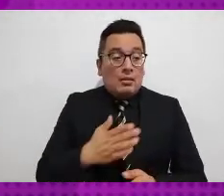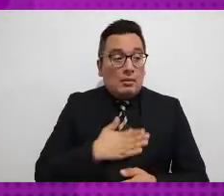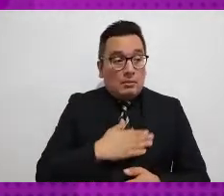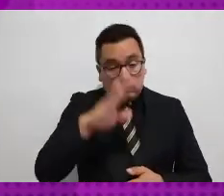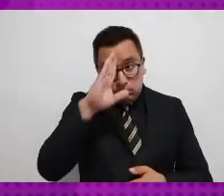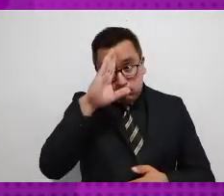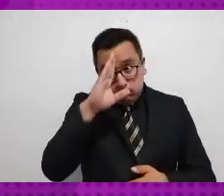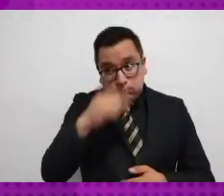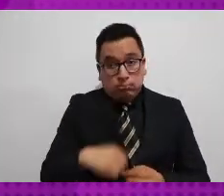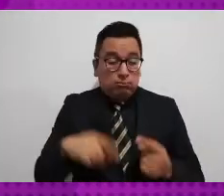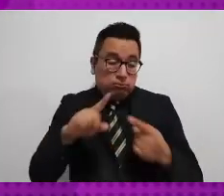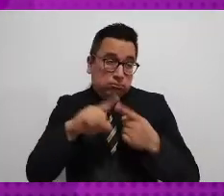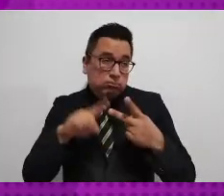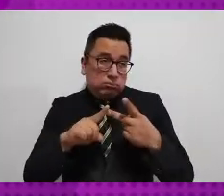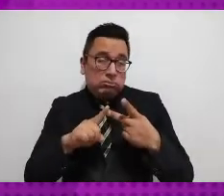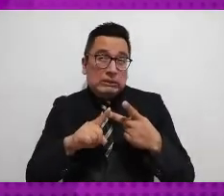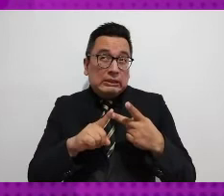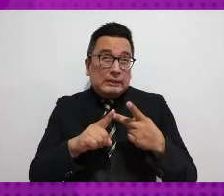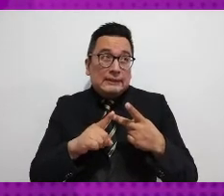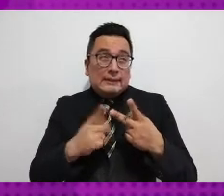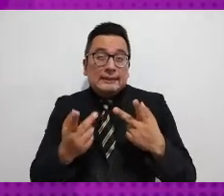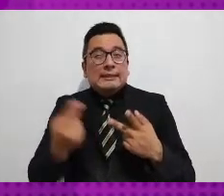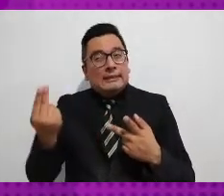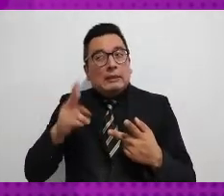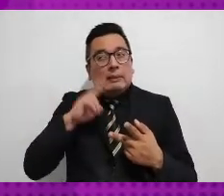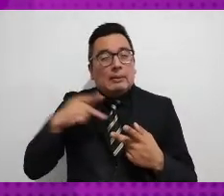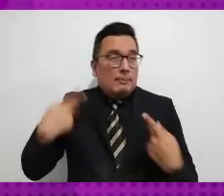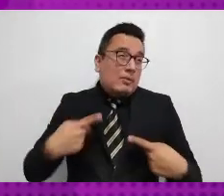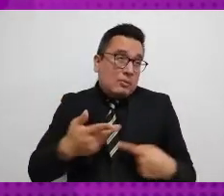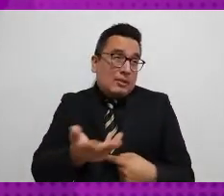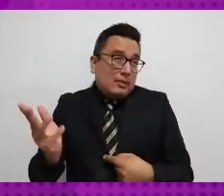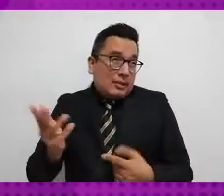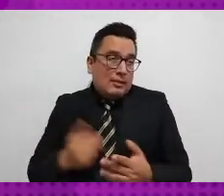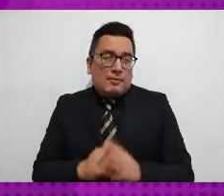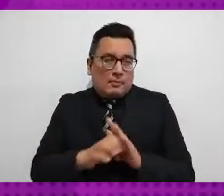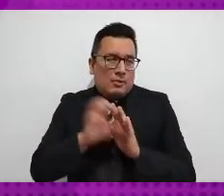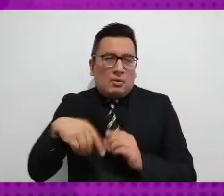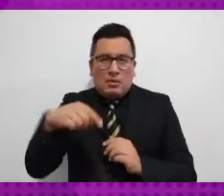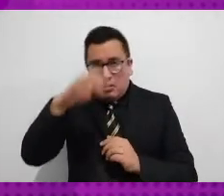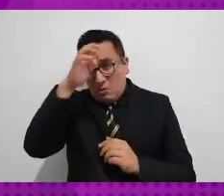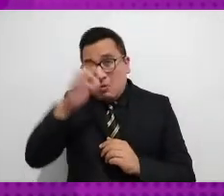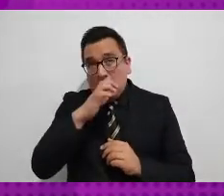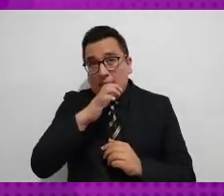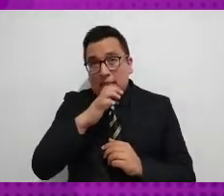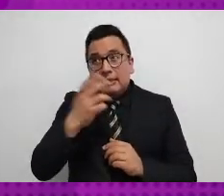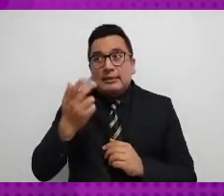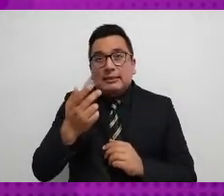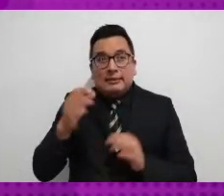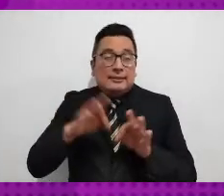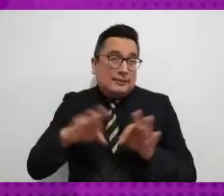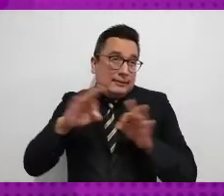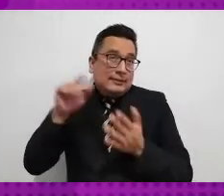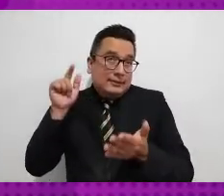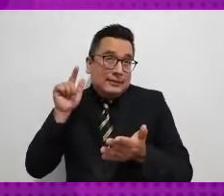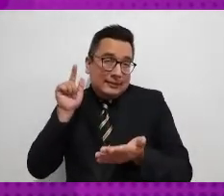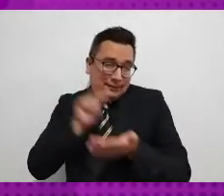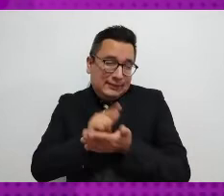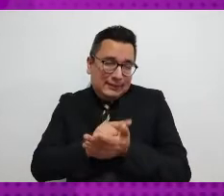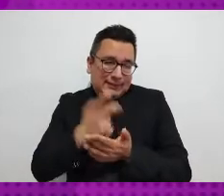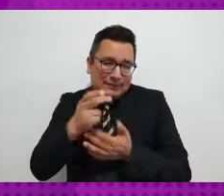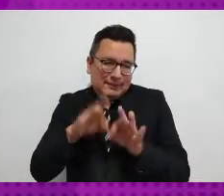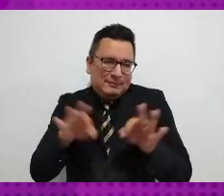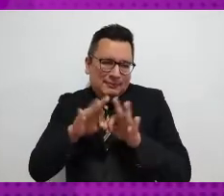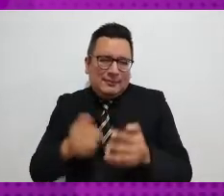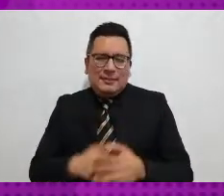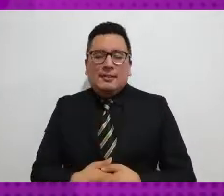funcionan depende de la sociedad en la que estén. En Coahuila nos ha funcionado la ley. Primero la ley. Así es. Y eso va cambiando la Así